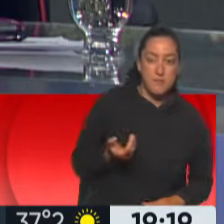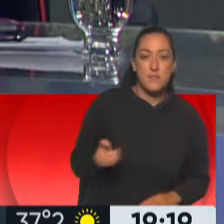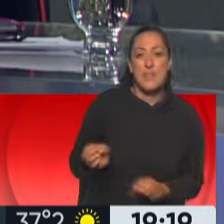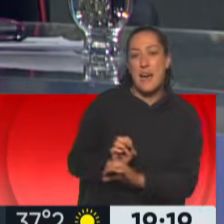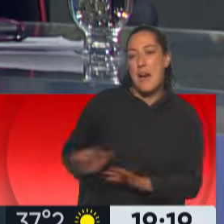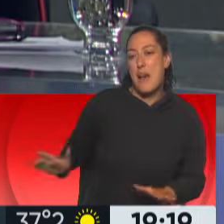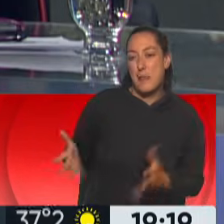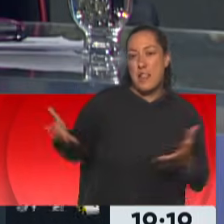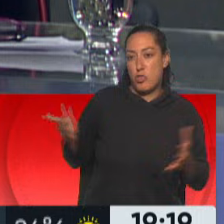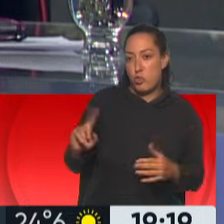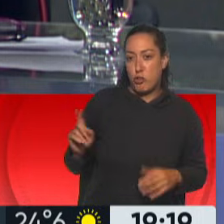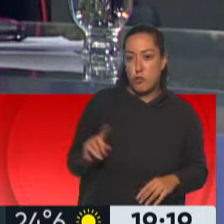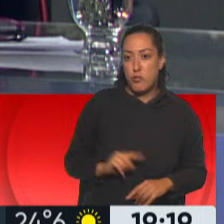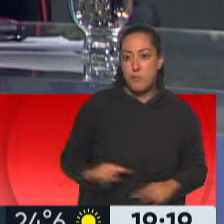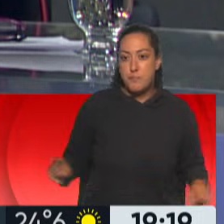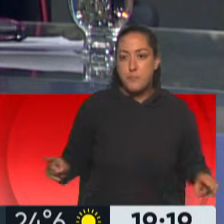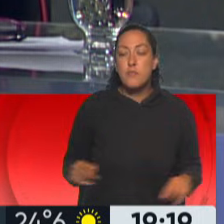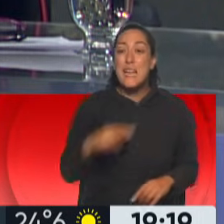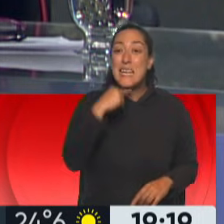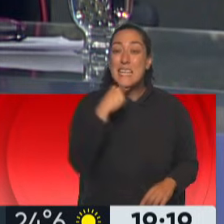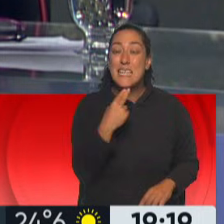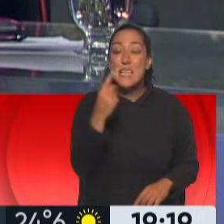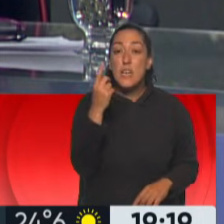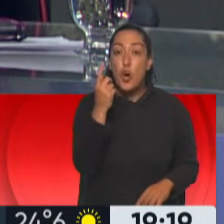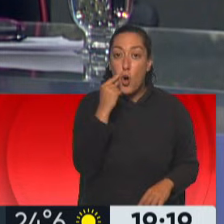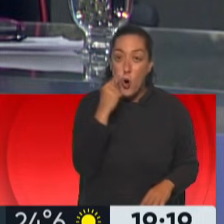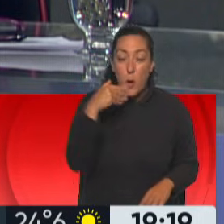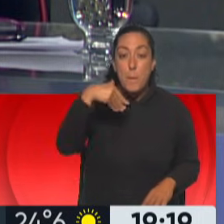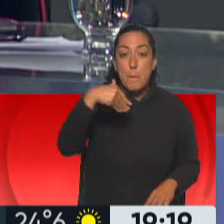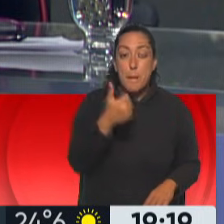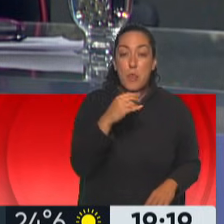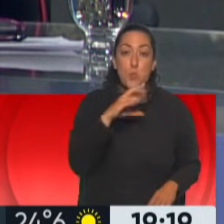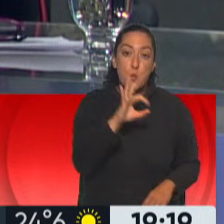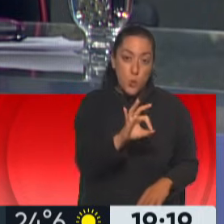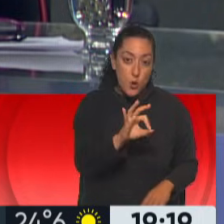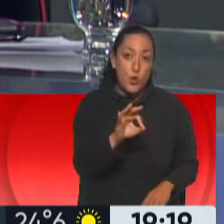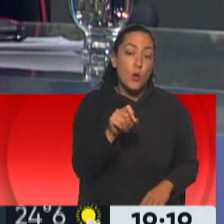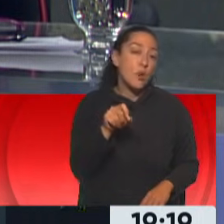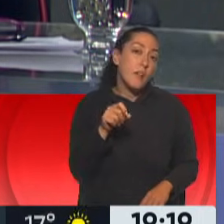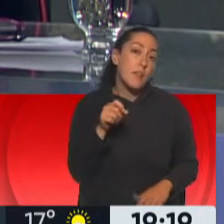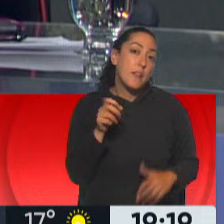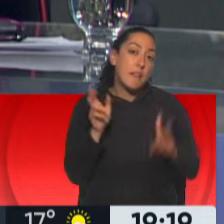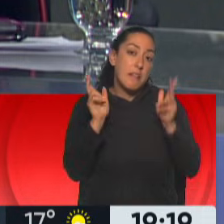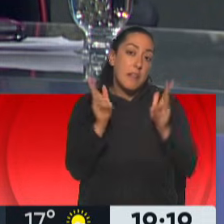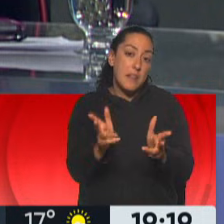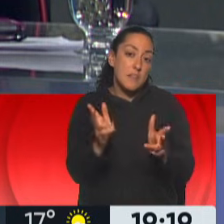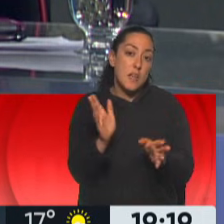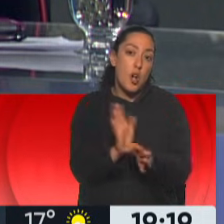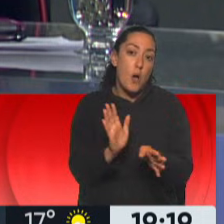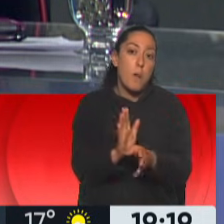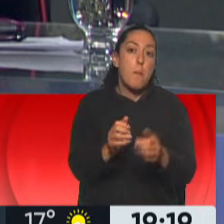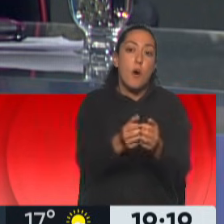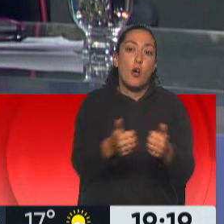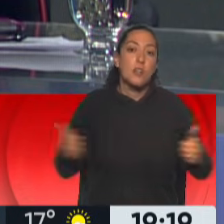Maduro. Hoy habló Nicolásito, ¿no? Que es el hijo de Nicolás Maduro, Leti, y dijo, bueno, hablándole como directamente a una tribuna,